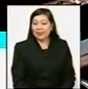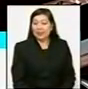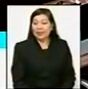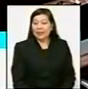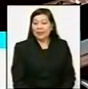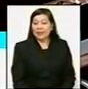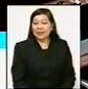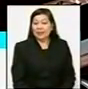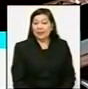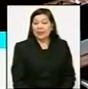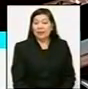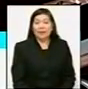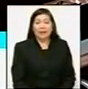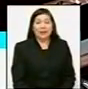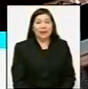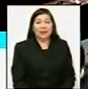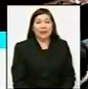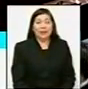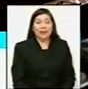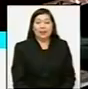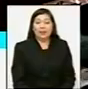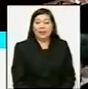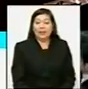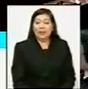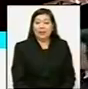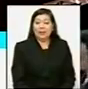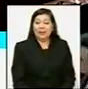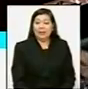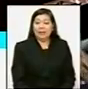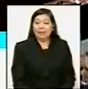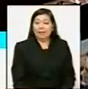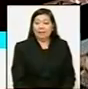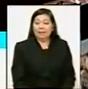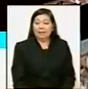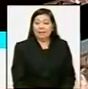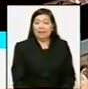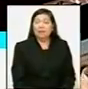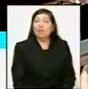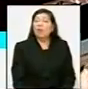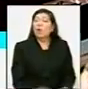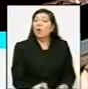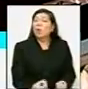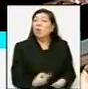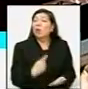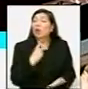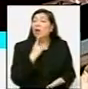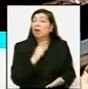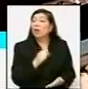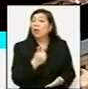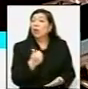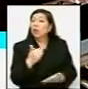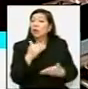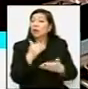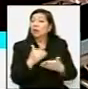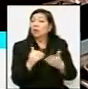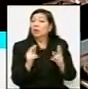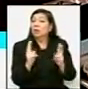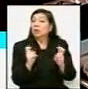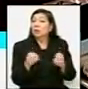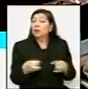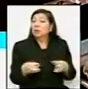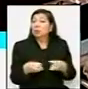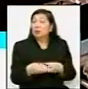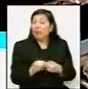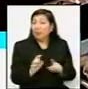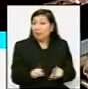Todo proceso. Congresista Arce. Presidenta, ¿y cómo sería la situación del otro requisito, que es el tema de los comités?